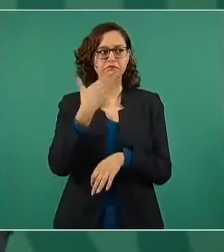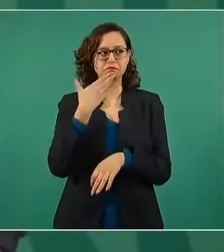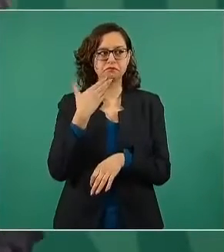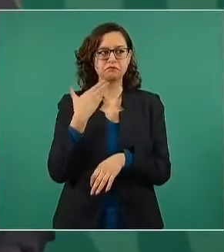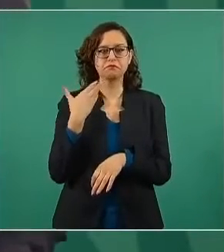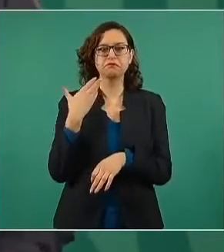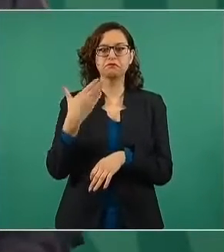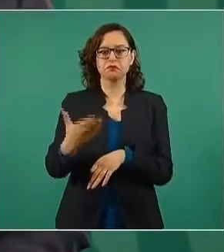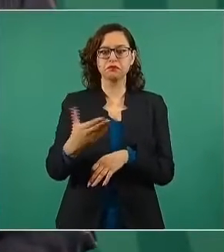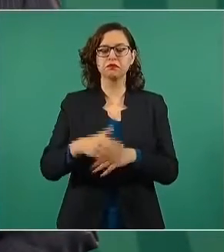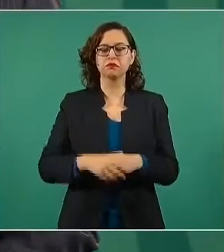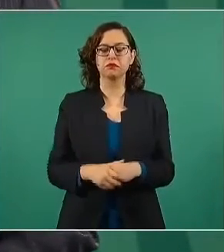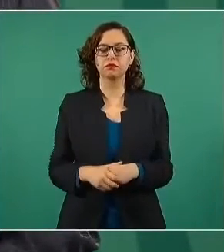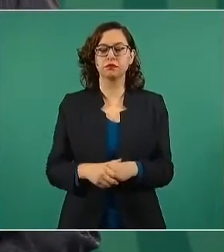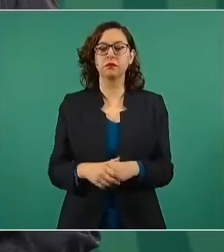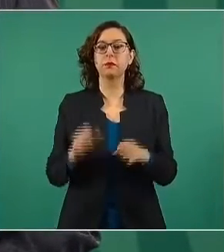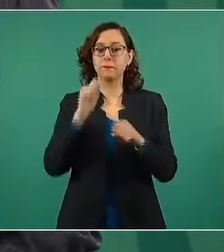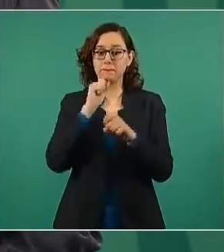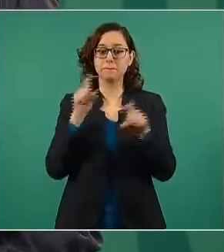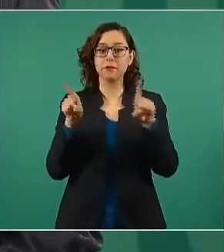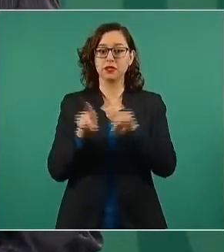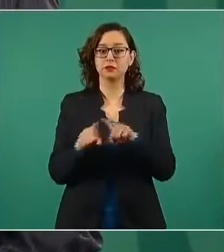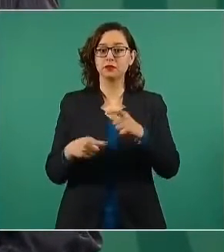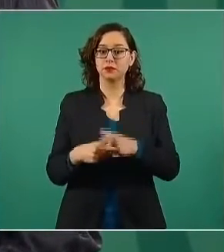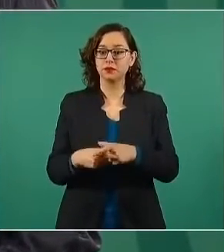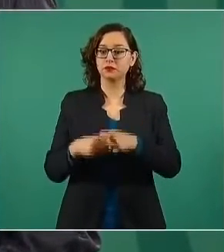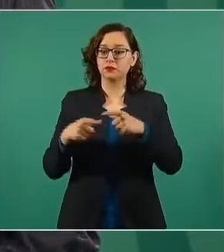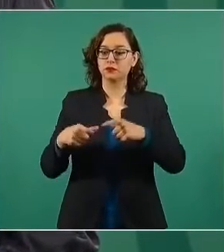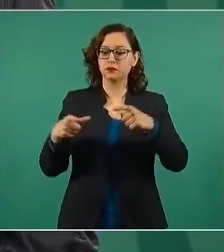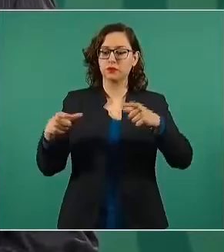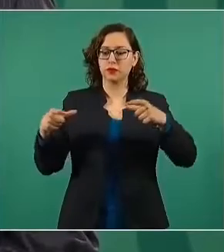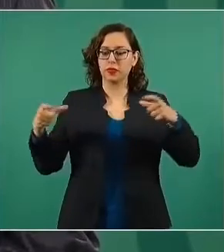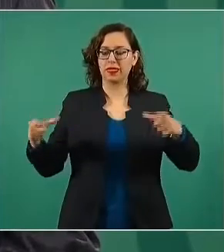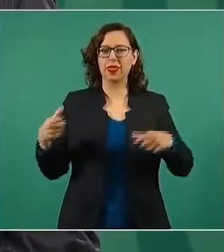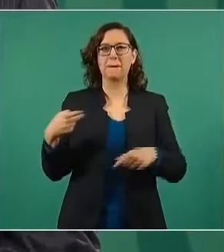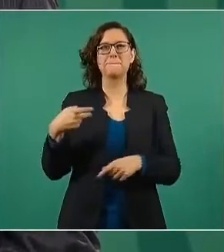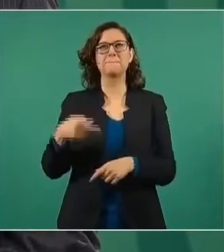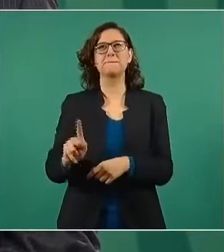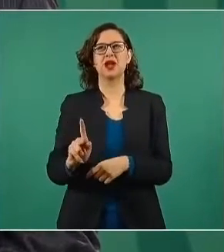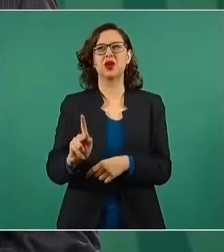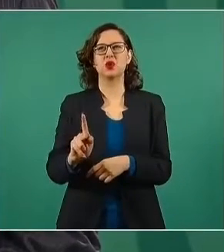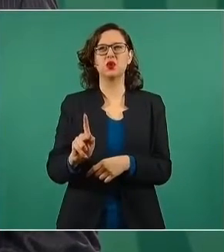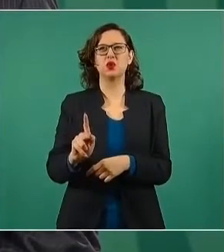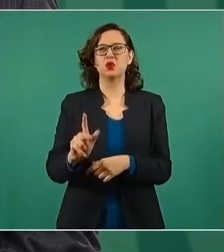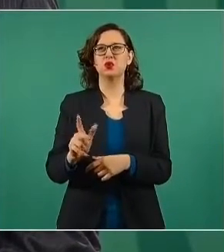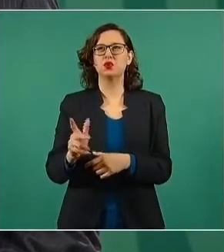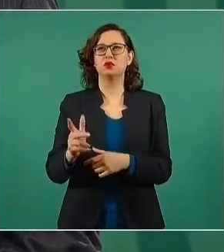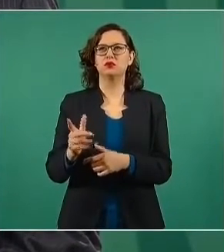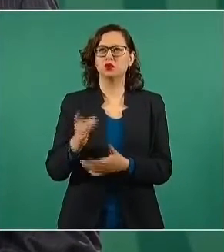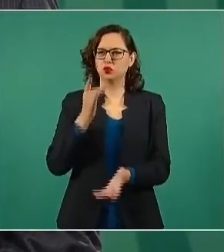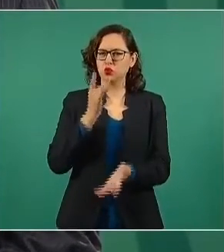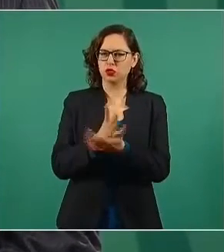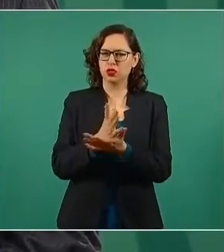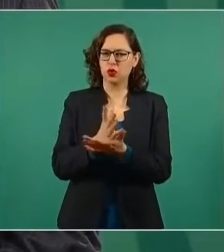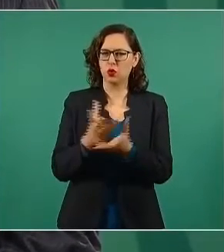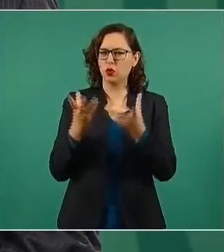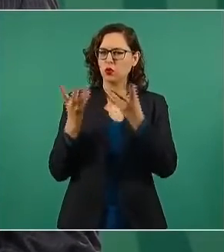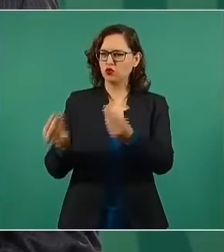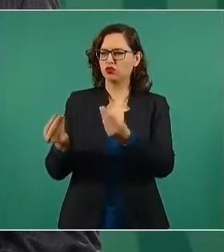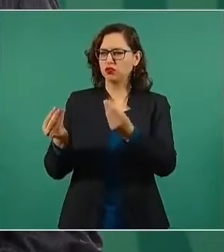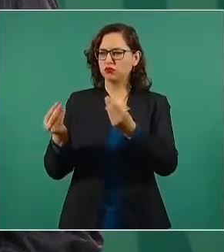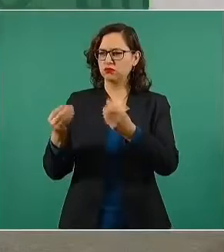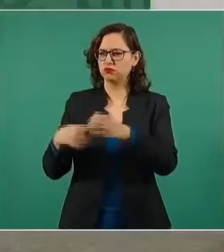está creciendo, pero no solo es un asunto cuantitativo, sino de calidad,